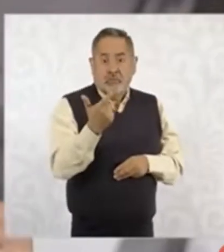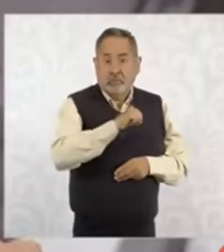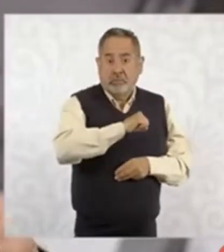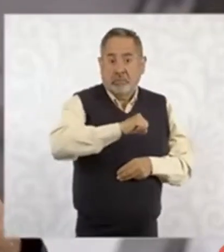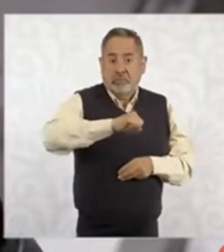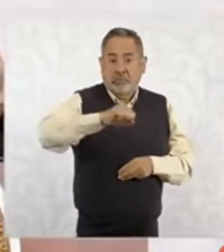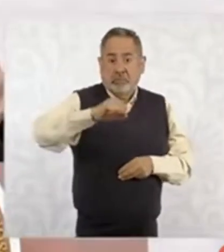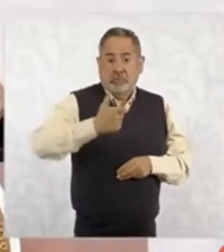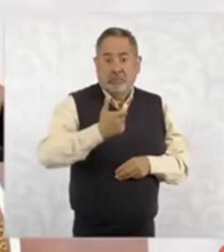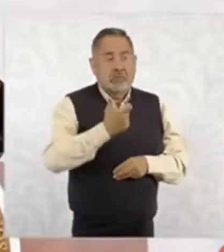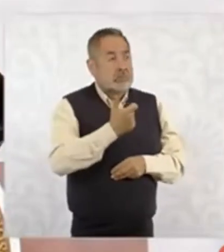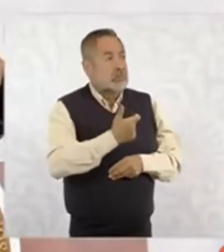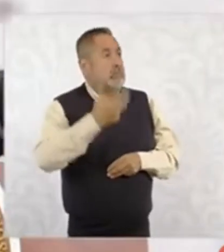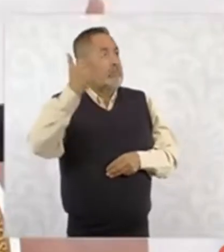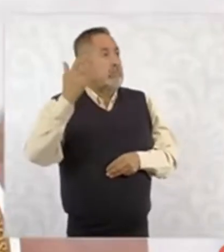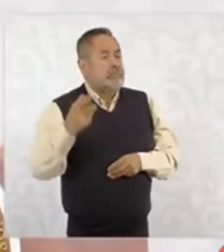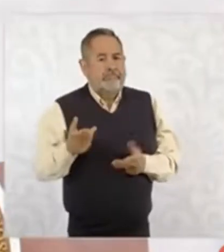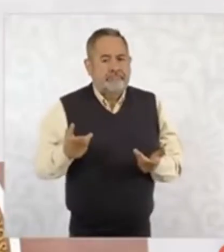nosotros